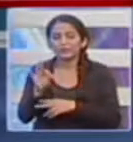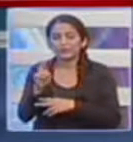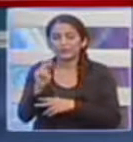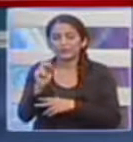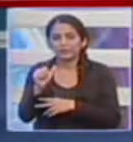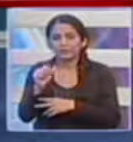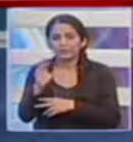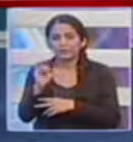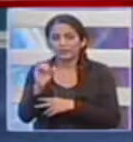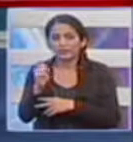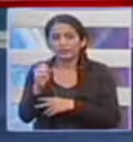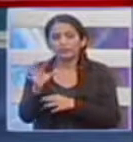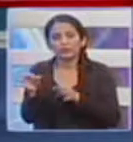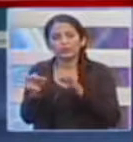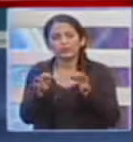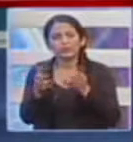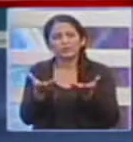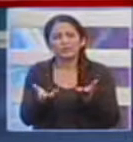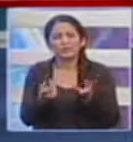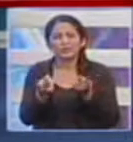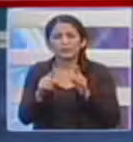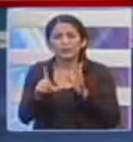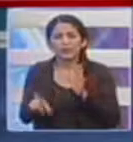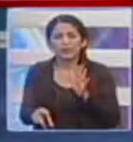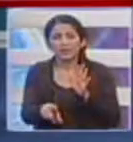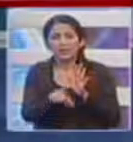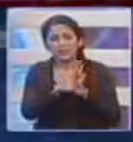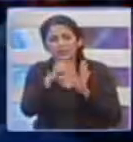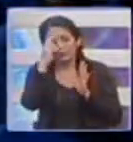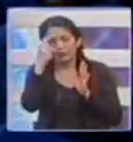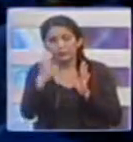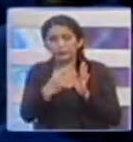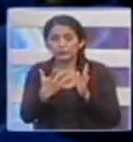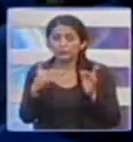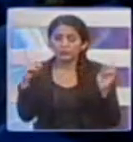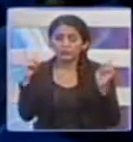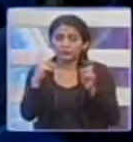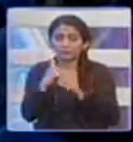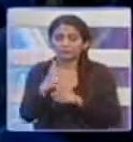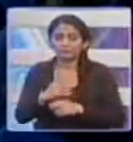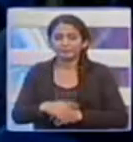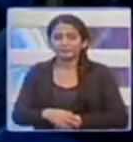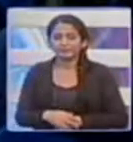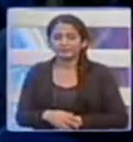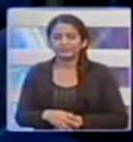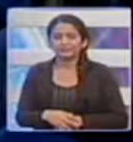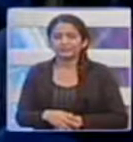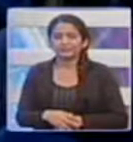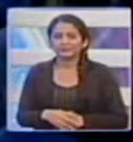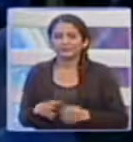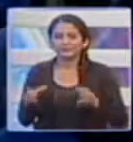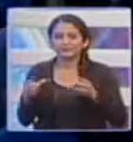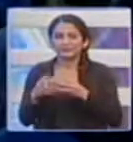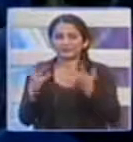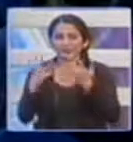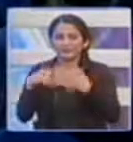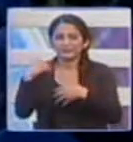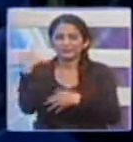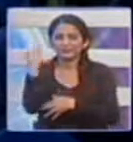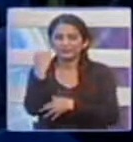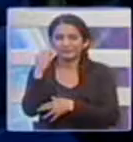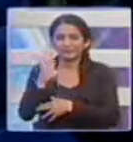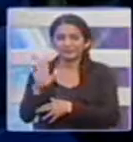a la inseguridad jurídica en nuestro país. México, Felipe Calderón. La Cámara de Industrias de Guayaquil, uno de los